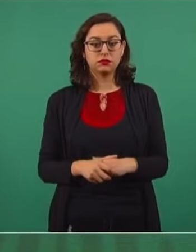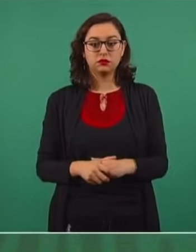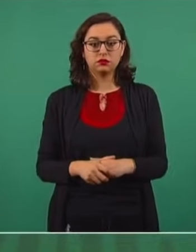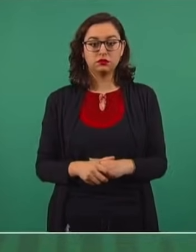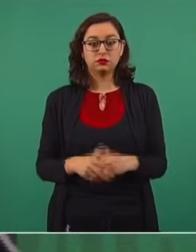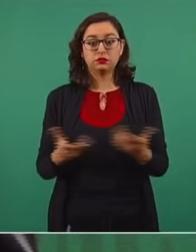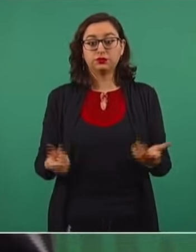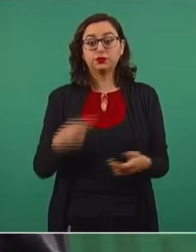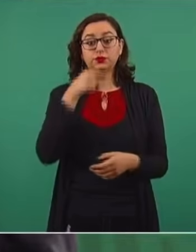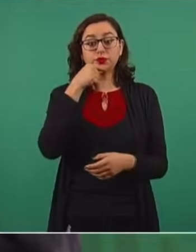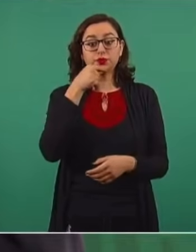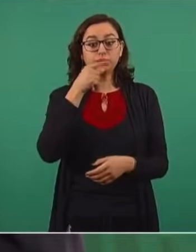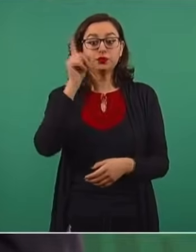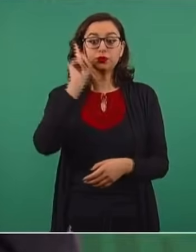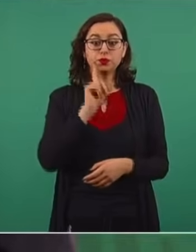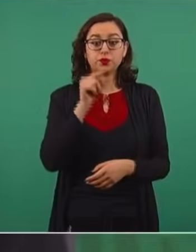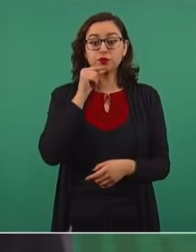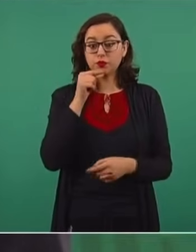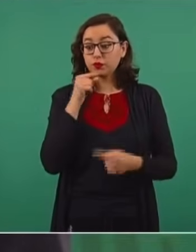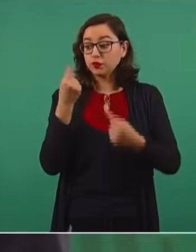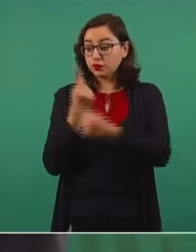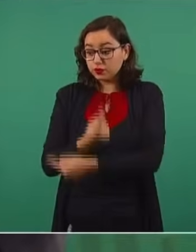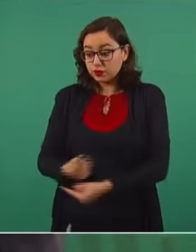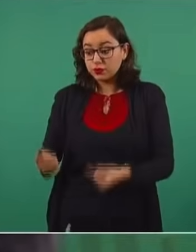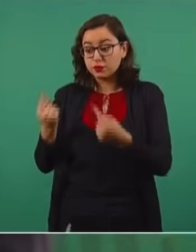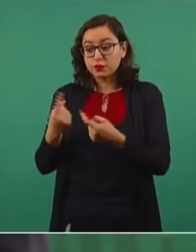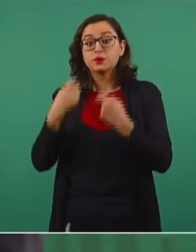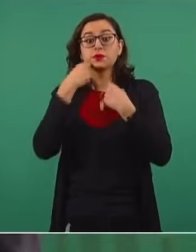son niñas y niños adolescentes